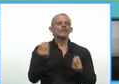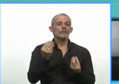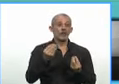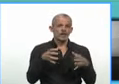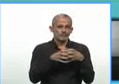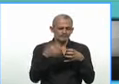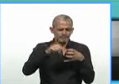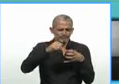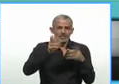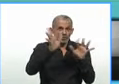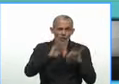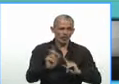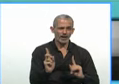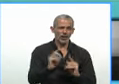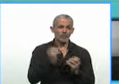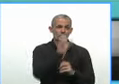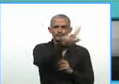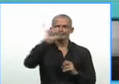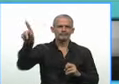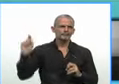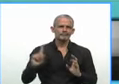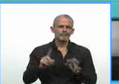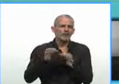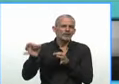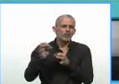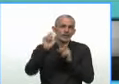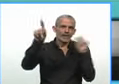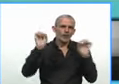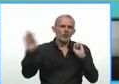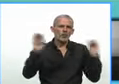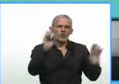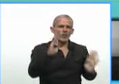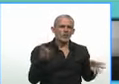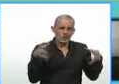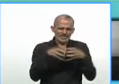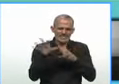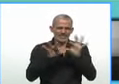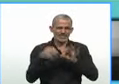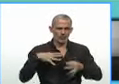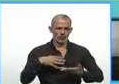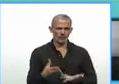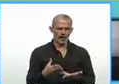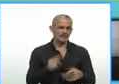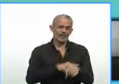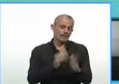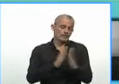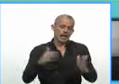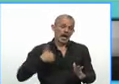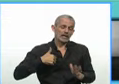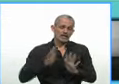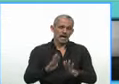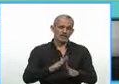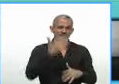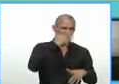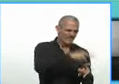no entrenamos tanto juntas por las finales del Metropolitano, pero bueno, es la etapa siempre que nos toca vivir a la Argentina, que tenemos las